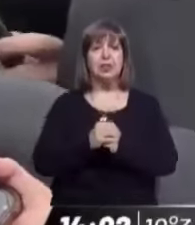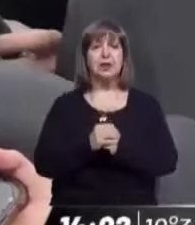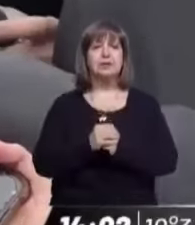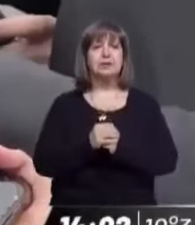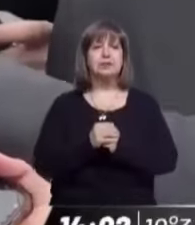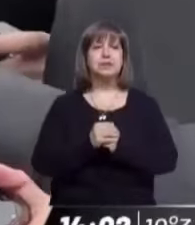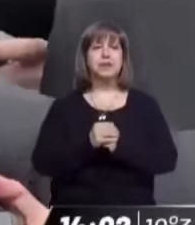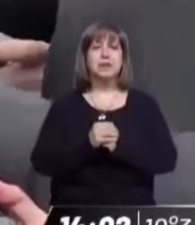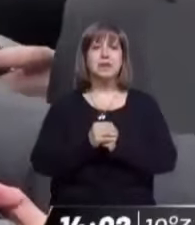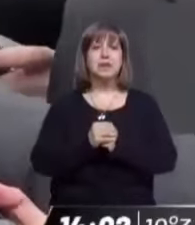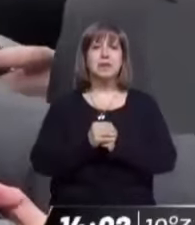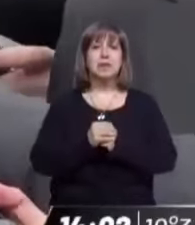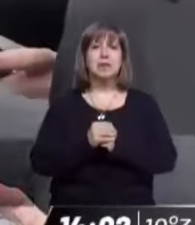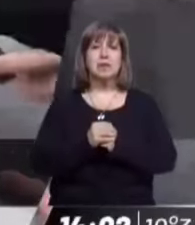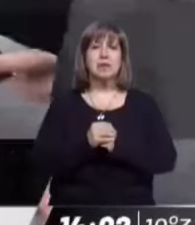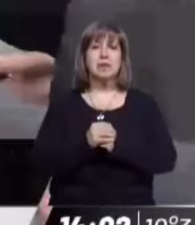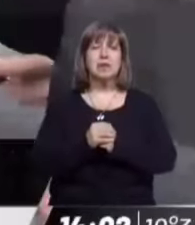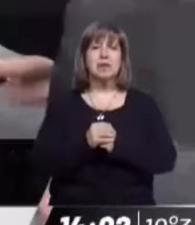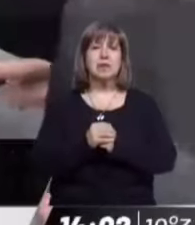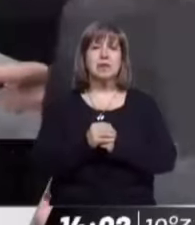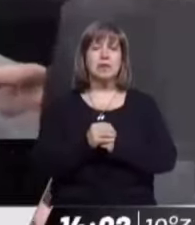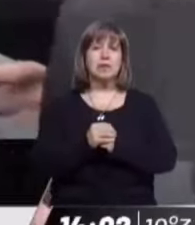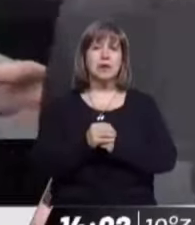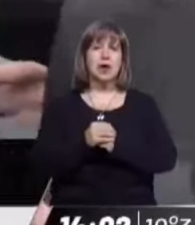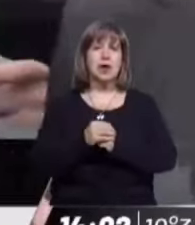está hablando el gobernador Alfredo Cornejo.